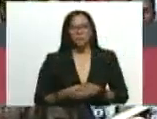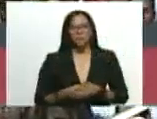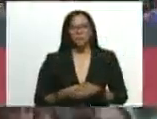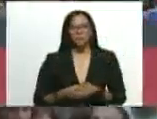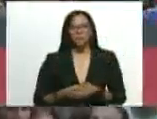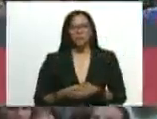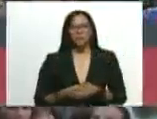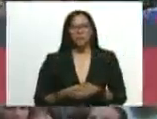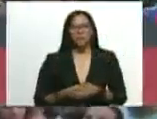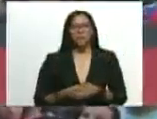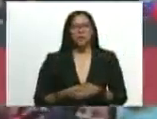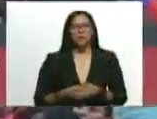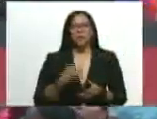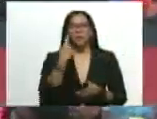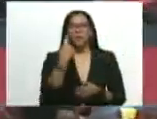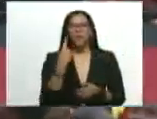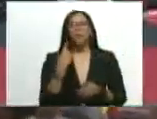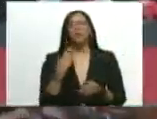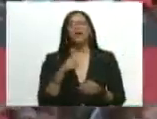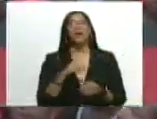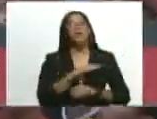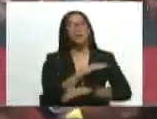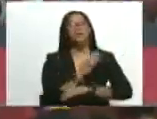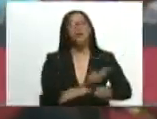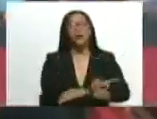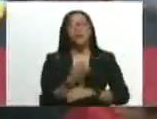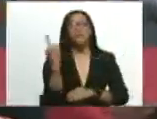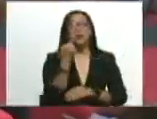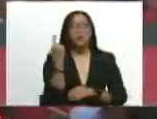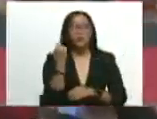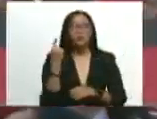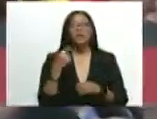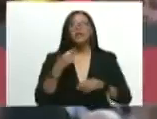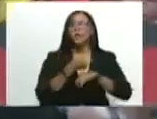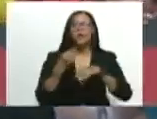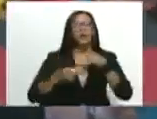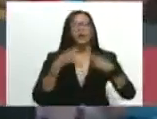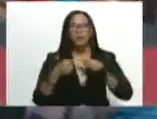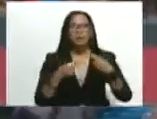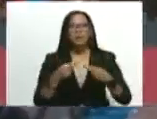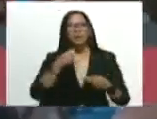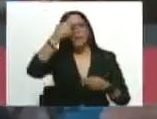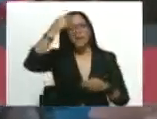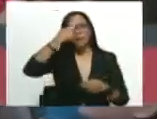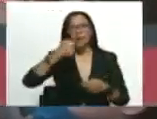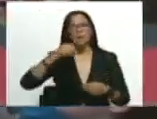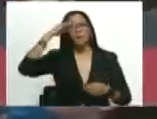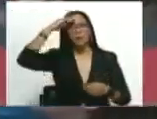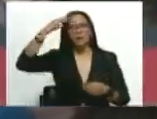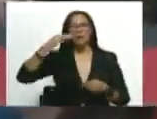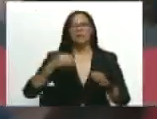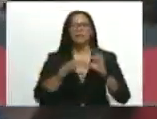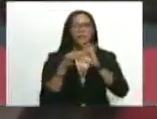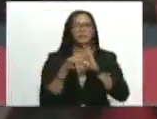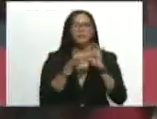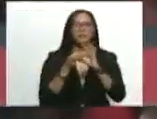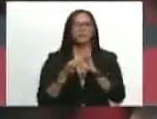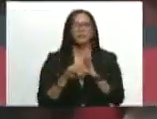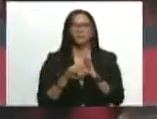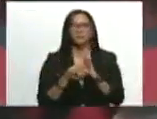y es un es una sola fuerza eh el gobierno la revolución el pueblo nuestra Fuerza Armada nacional bolivariana